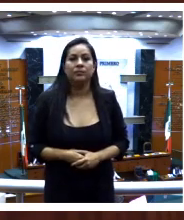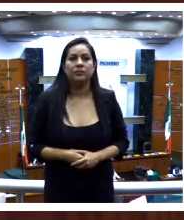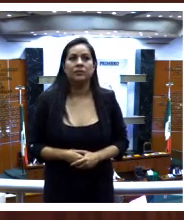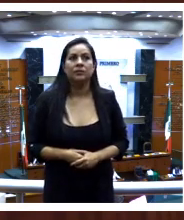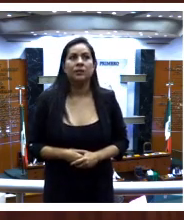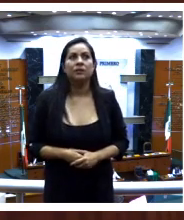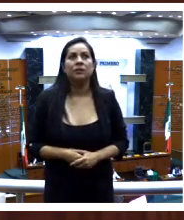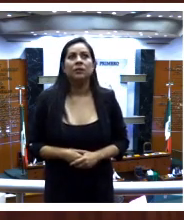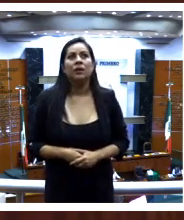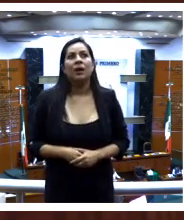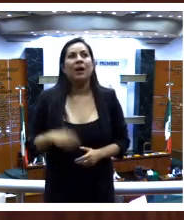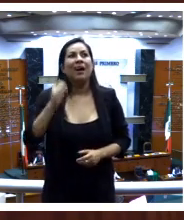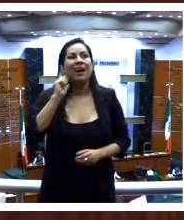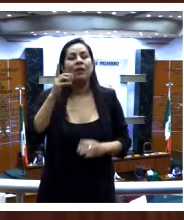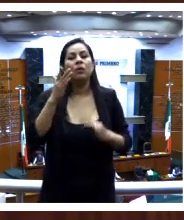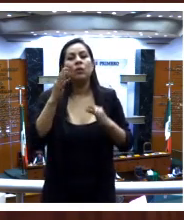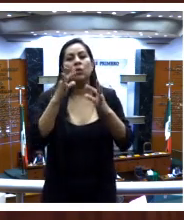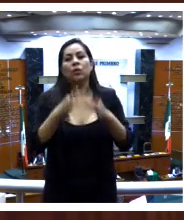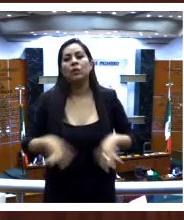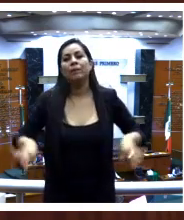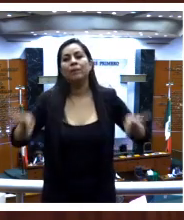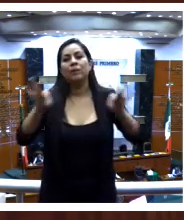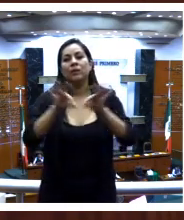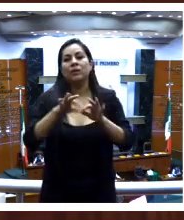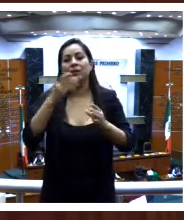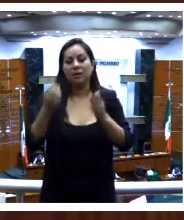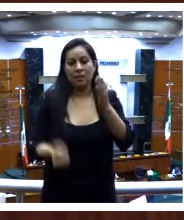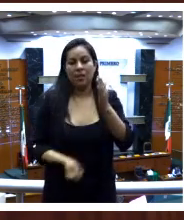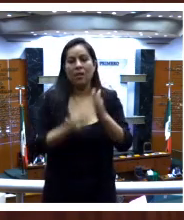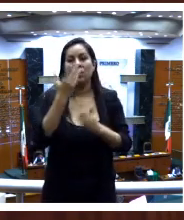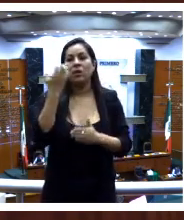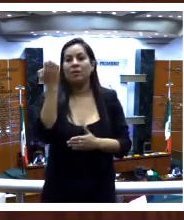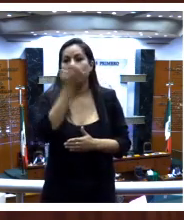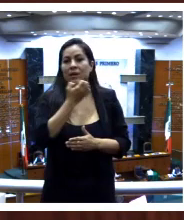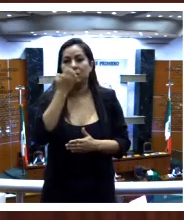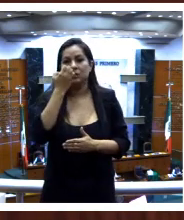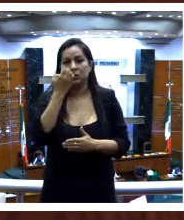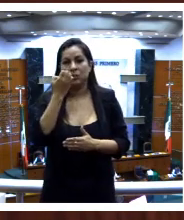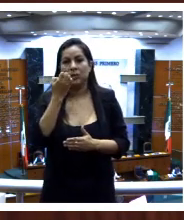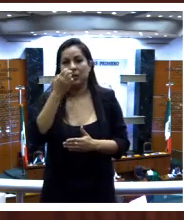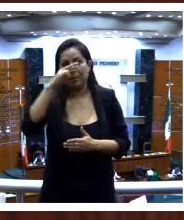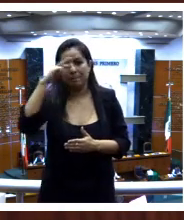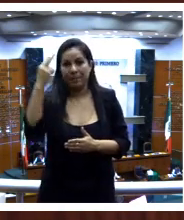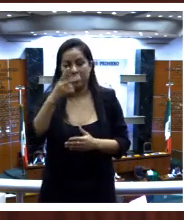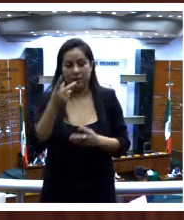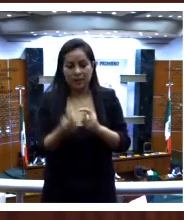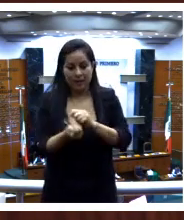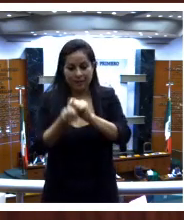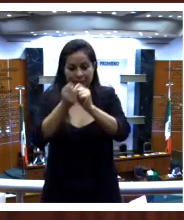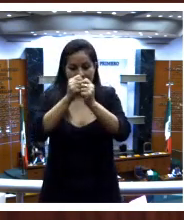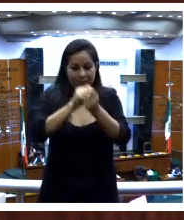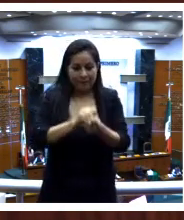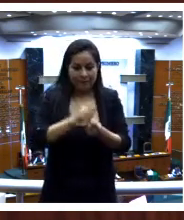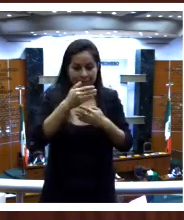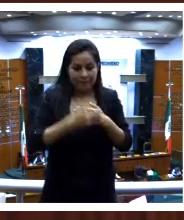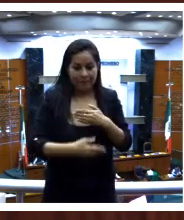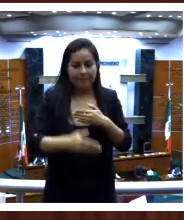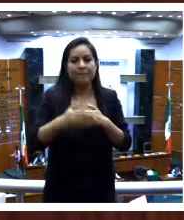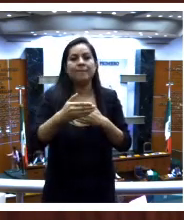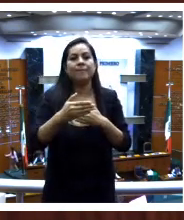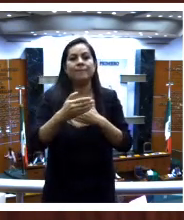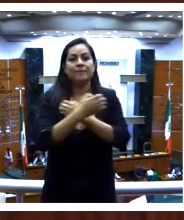una parte fundamental de la nueva escuela mexicana, del proceso de transformación educativa,